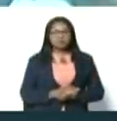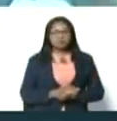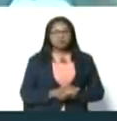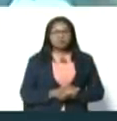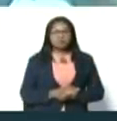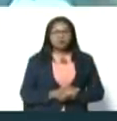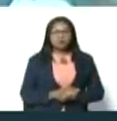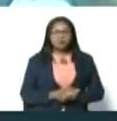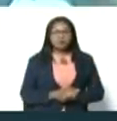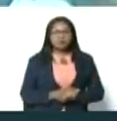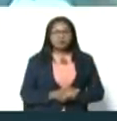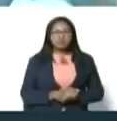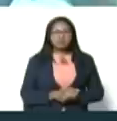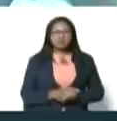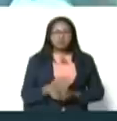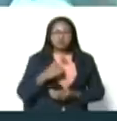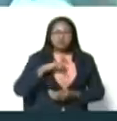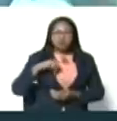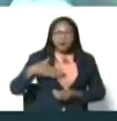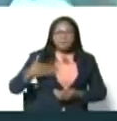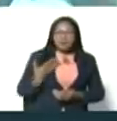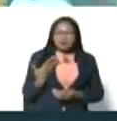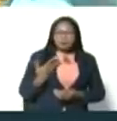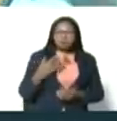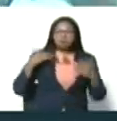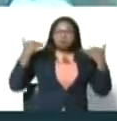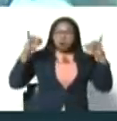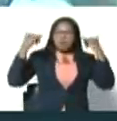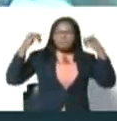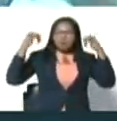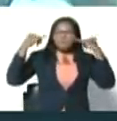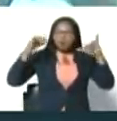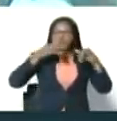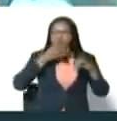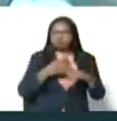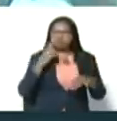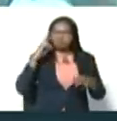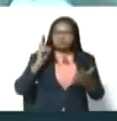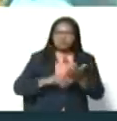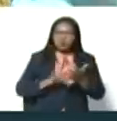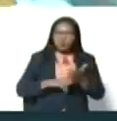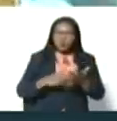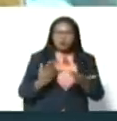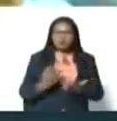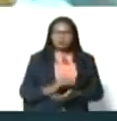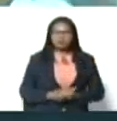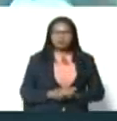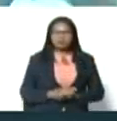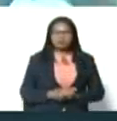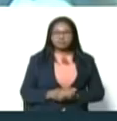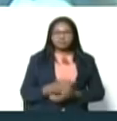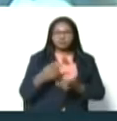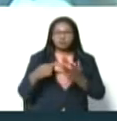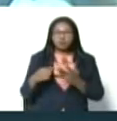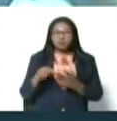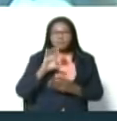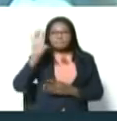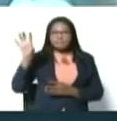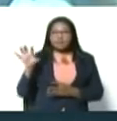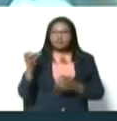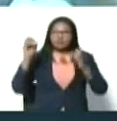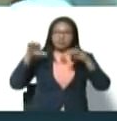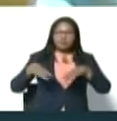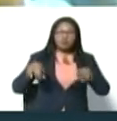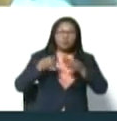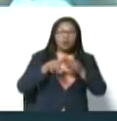Porque podemos, como yo dije, pues, podemos celebrar las Navidades seguras. En otros países suspendieron el carnaval